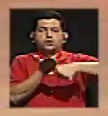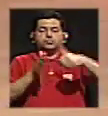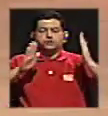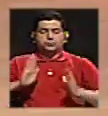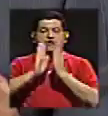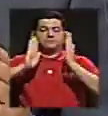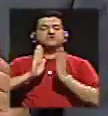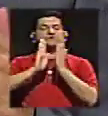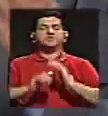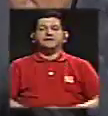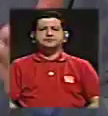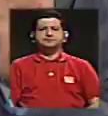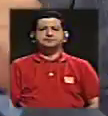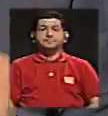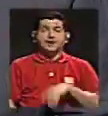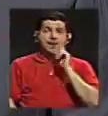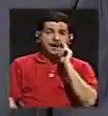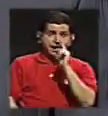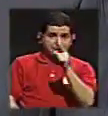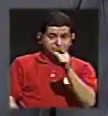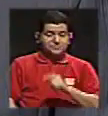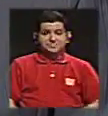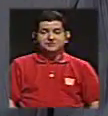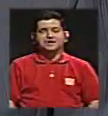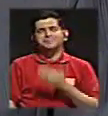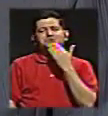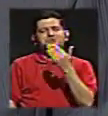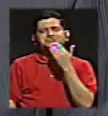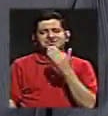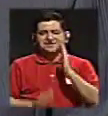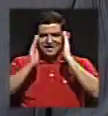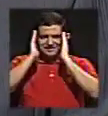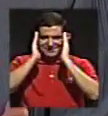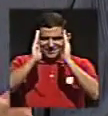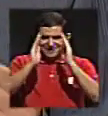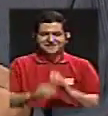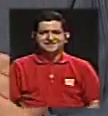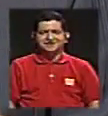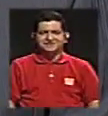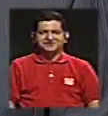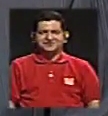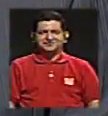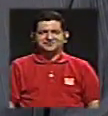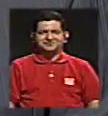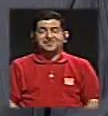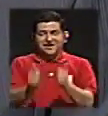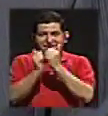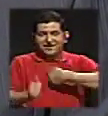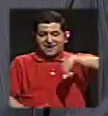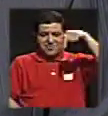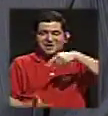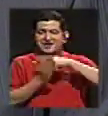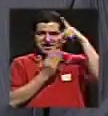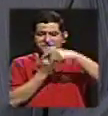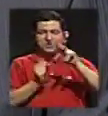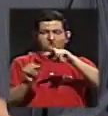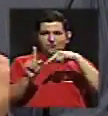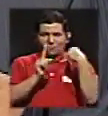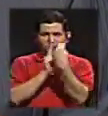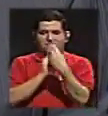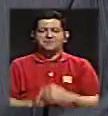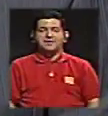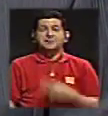enfrentando y a ustedes les agradezco su presencia y su compañía en nuestro programa puntos de